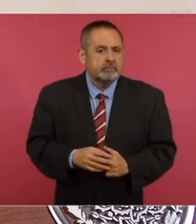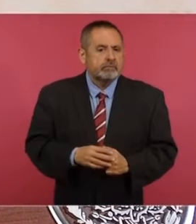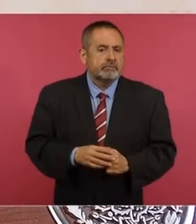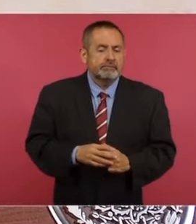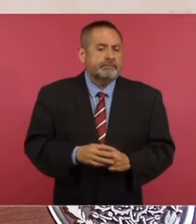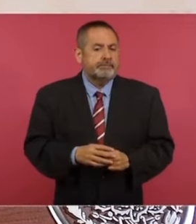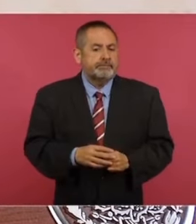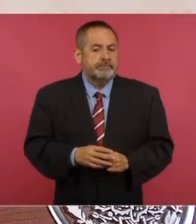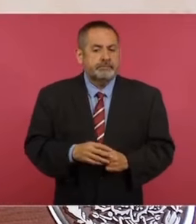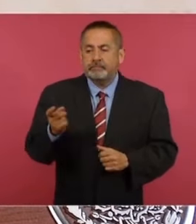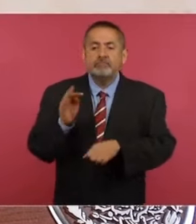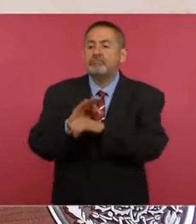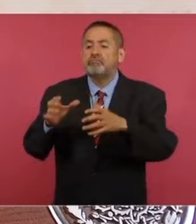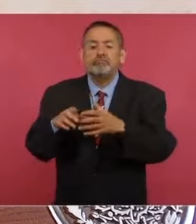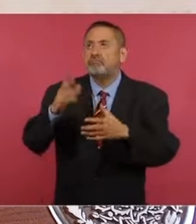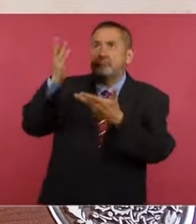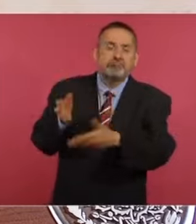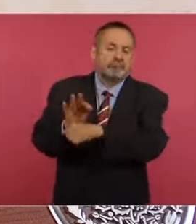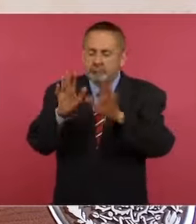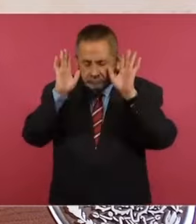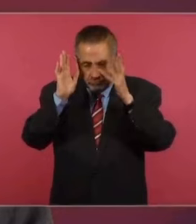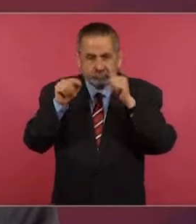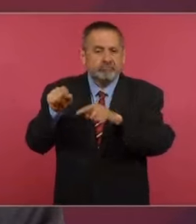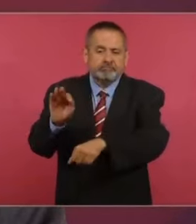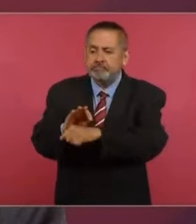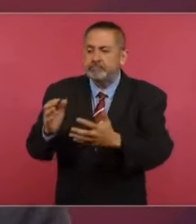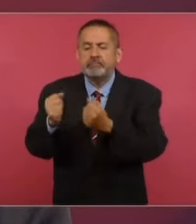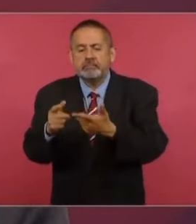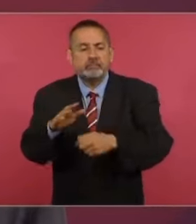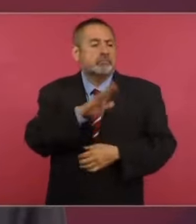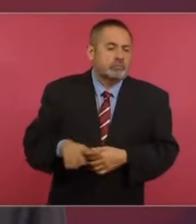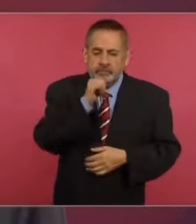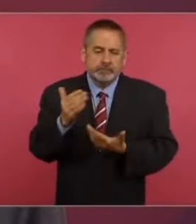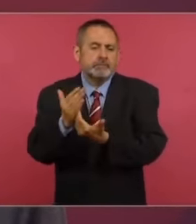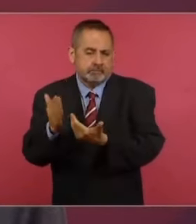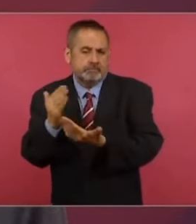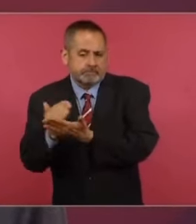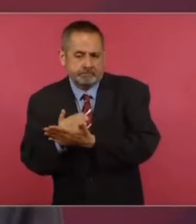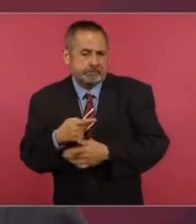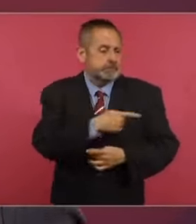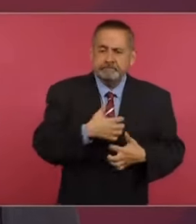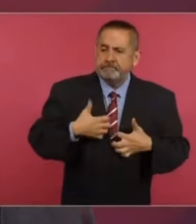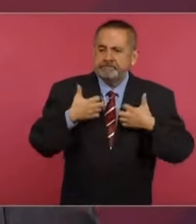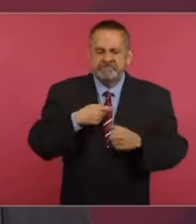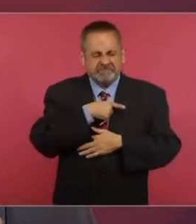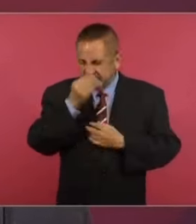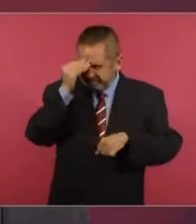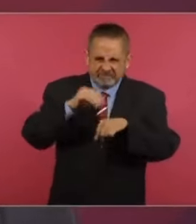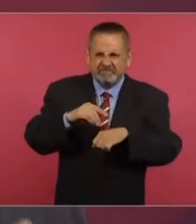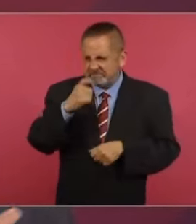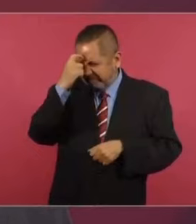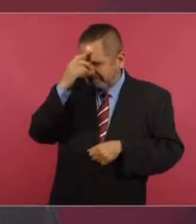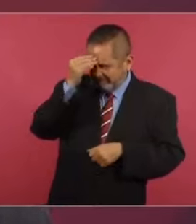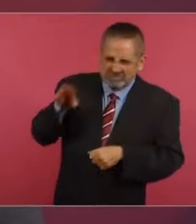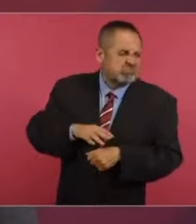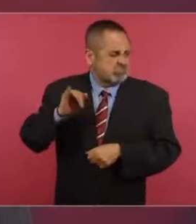suerte, por protección divina, por lo que sea, más muertos, pues vamos a